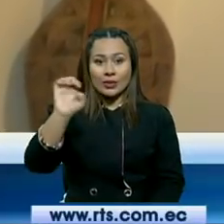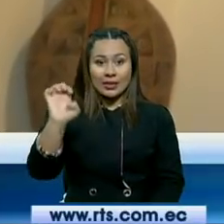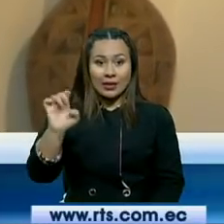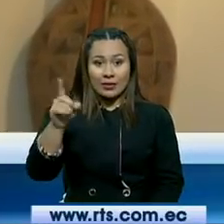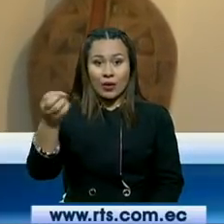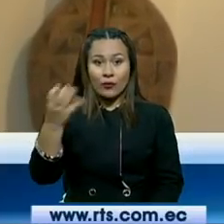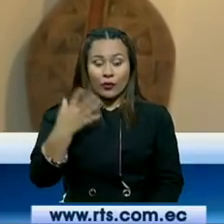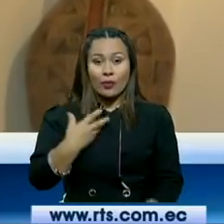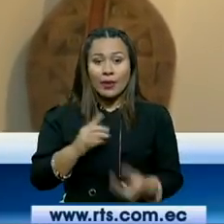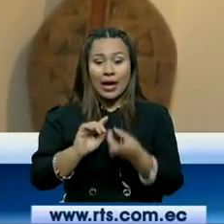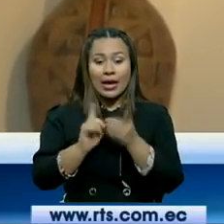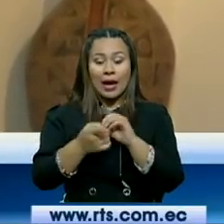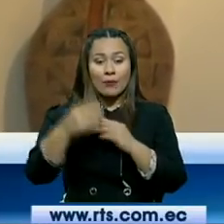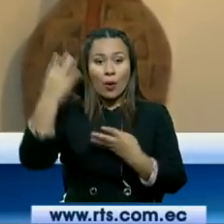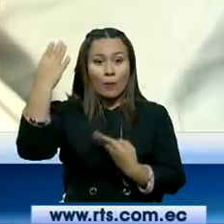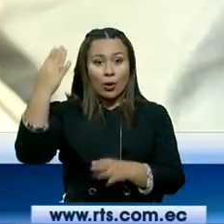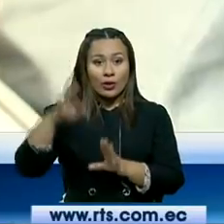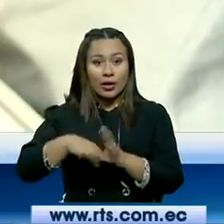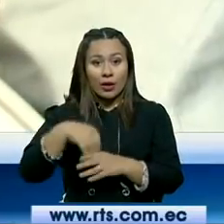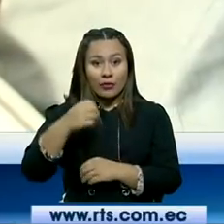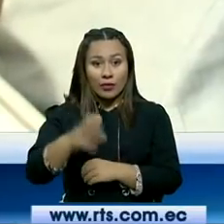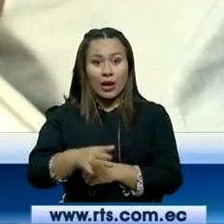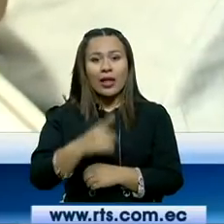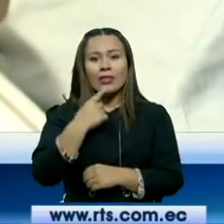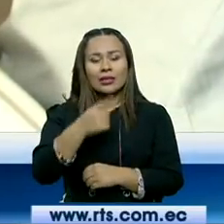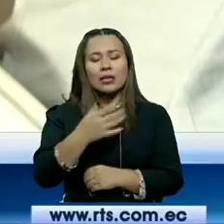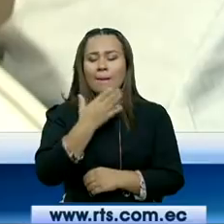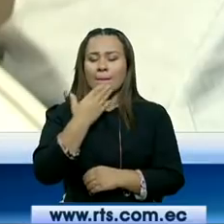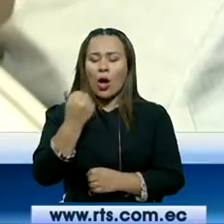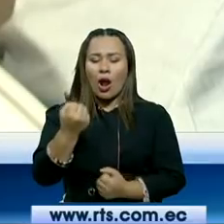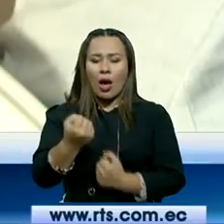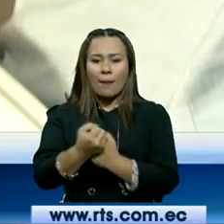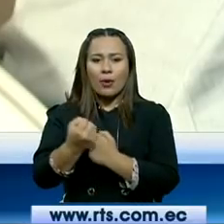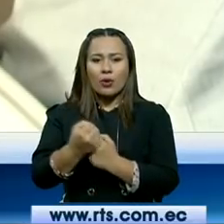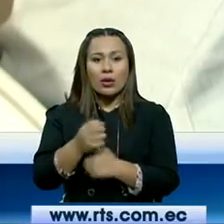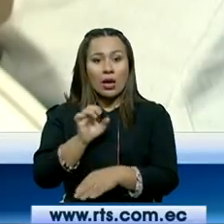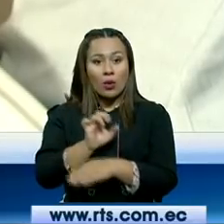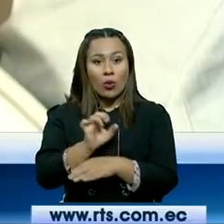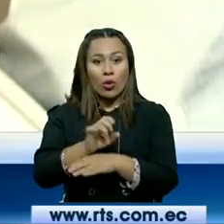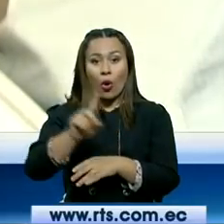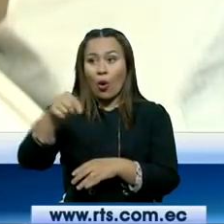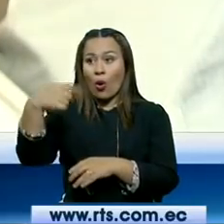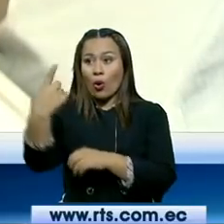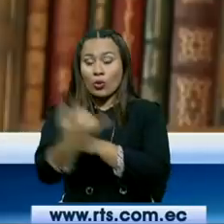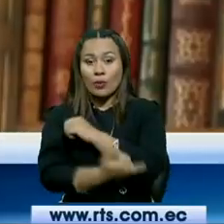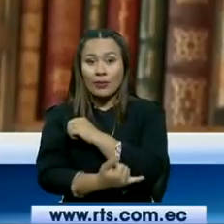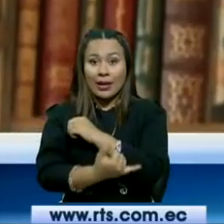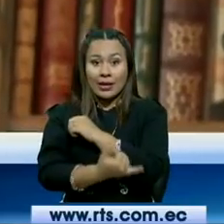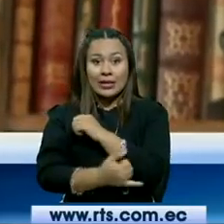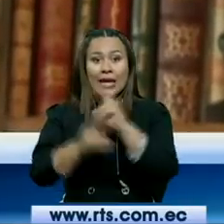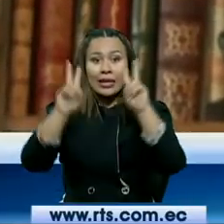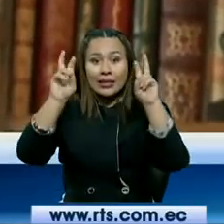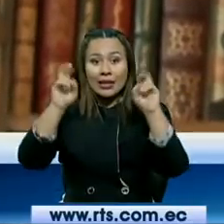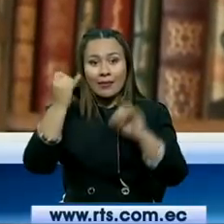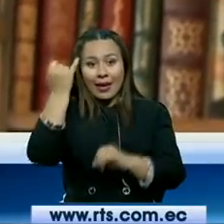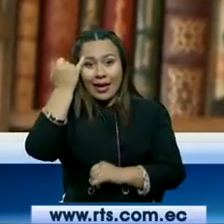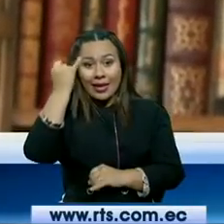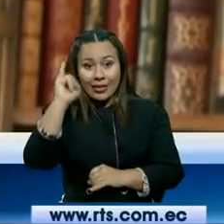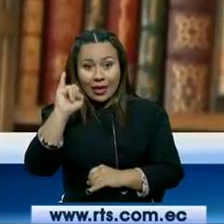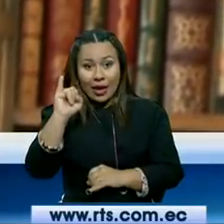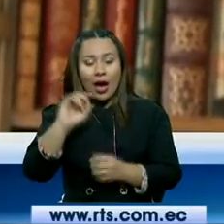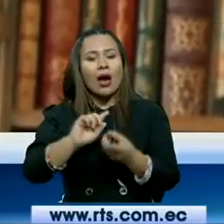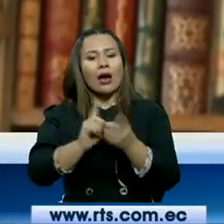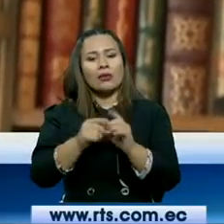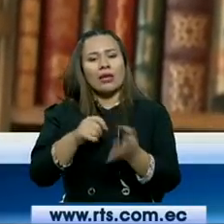este cambio en la política exterior pueda contribuir a mejorar las relaciones del Ecuador con otros países que por temas ideológicos se